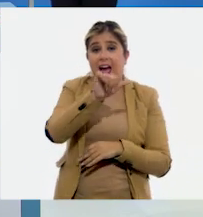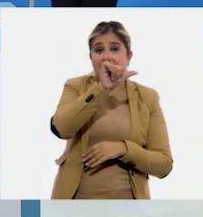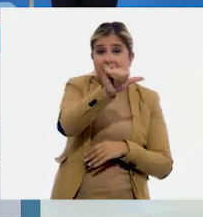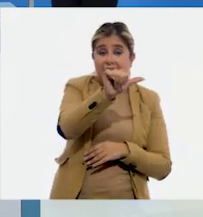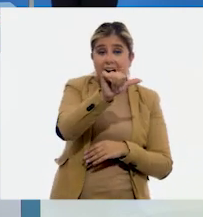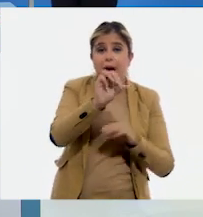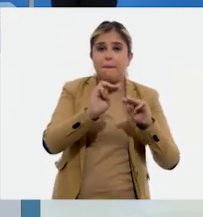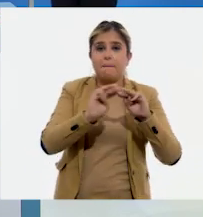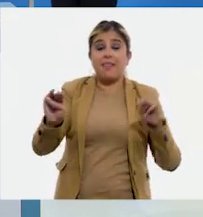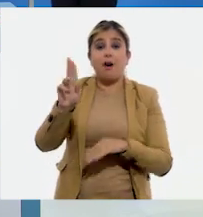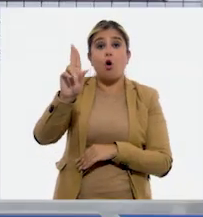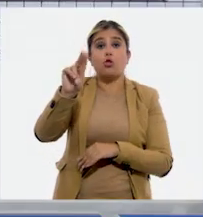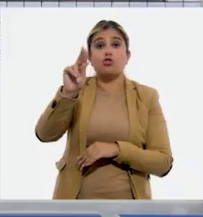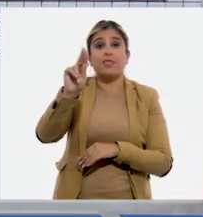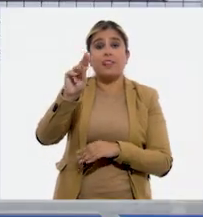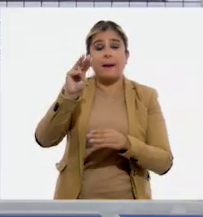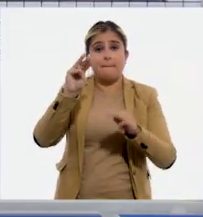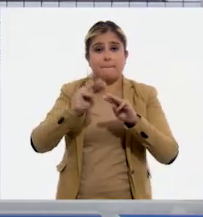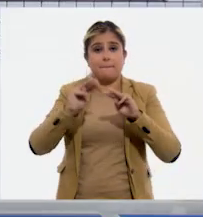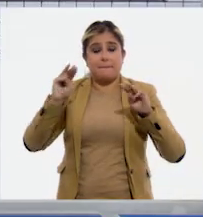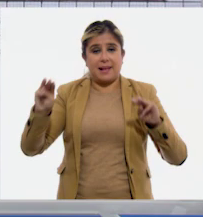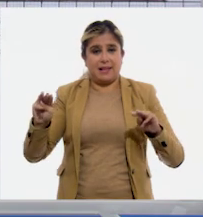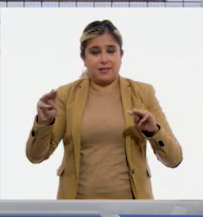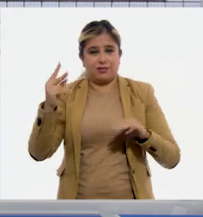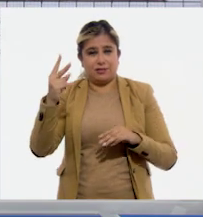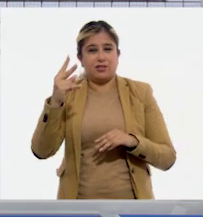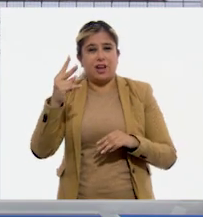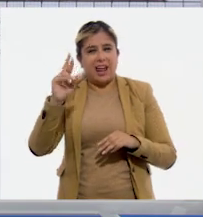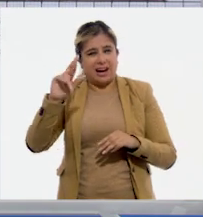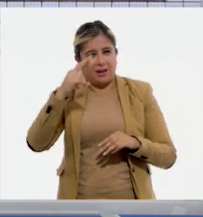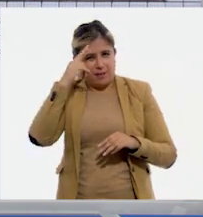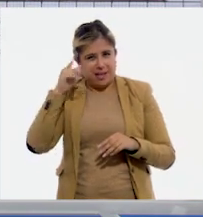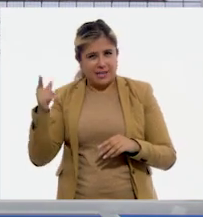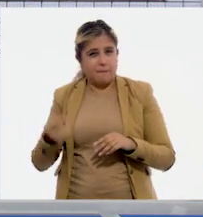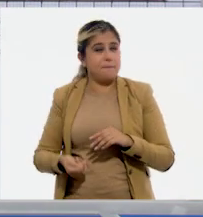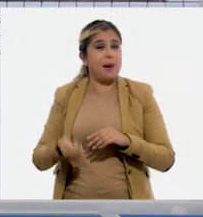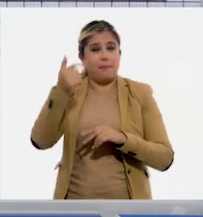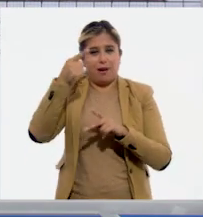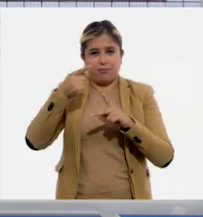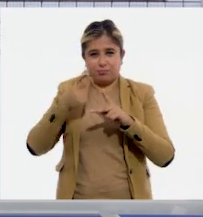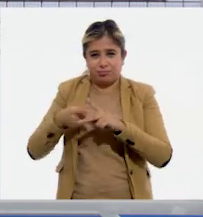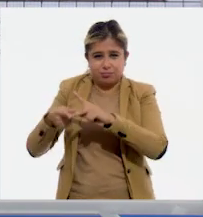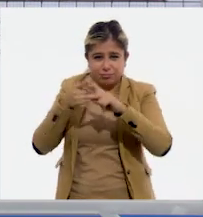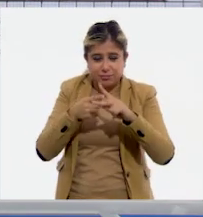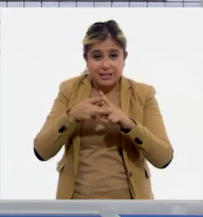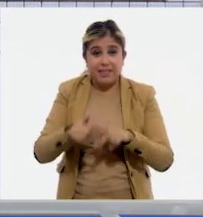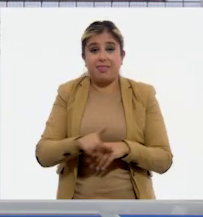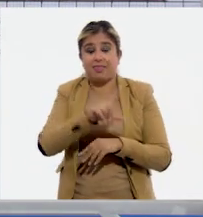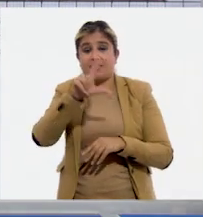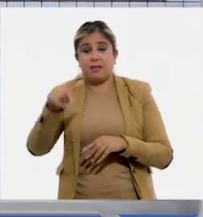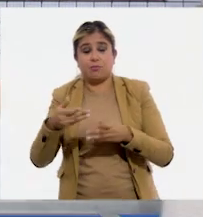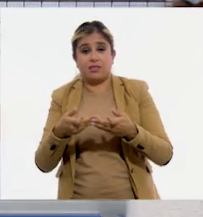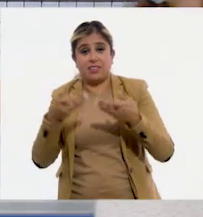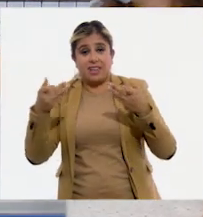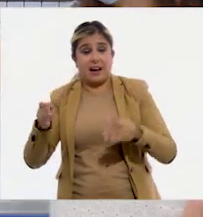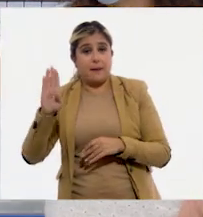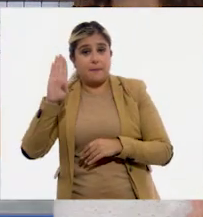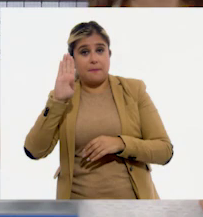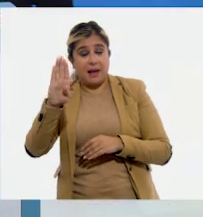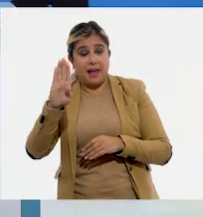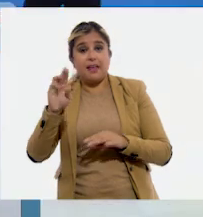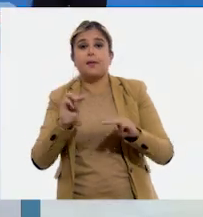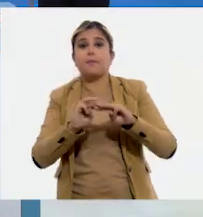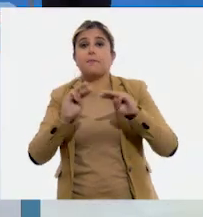80 metros cuadrados. Este fue el primero que calculamos, ¿verdad? Exactamente. Luego, el terreno B